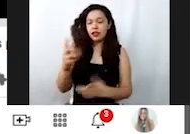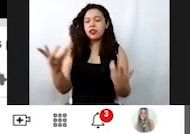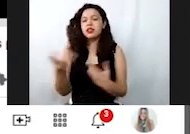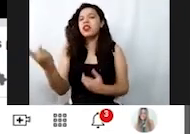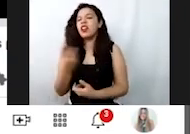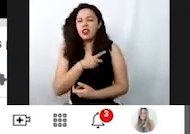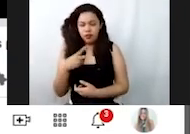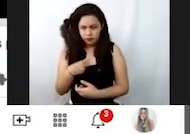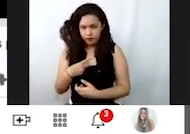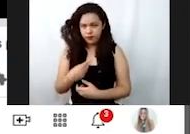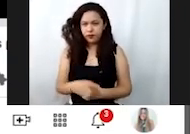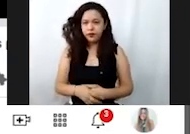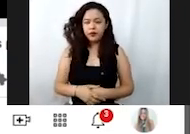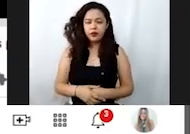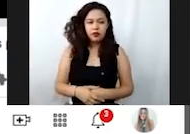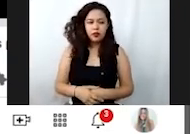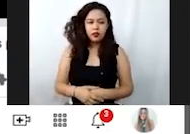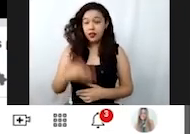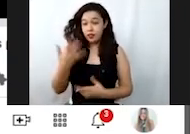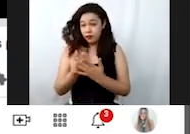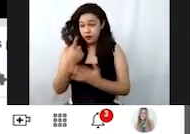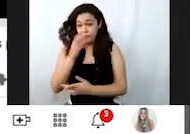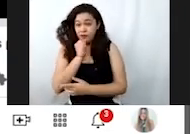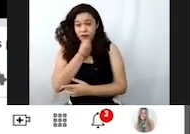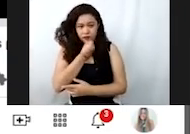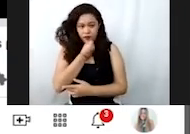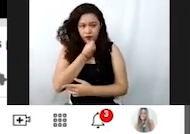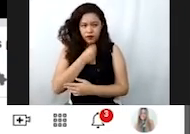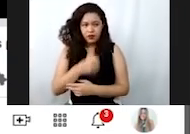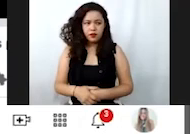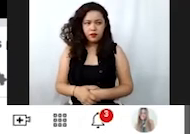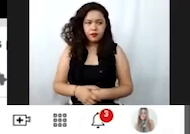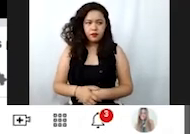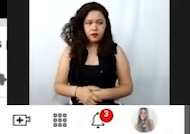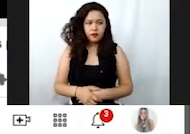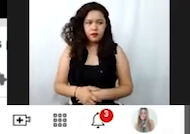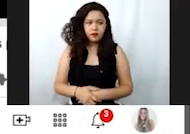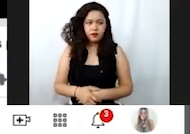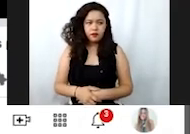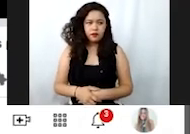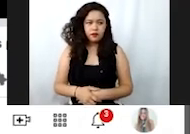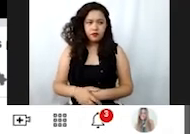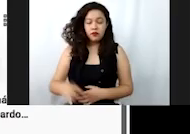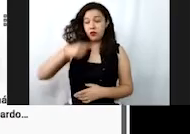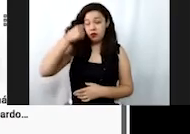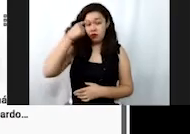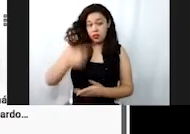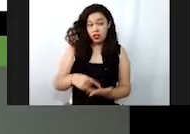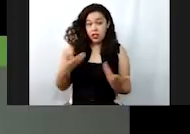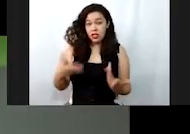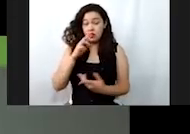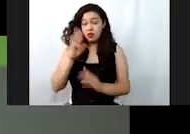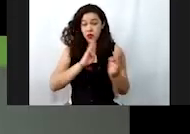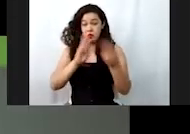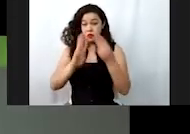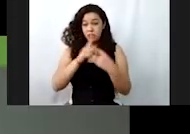esto. Entonces, un segundito aquí. Remediar estas situaciones. ¿Creen ustedes que podría mejorar el mundo